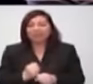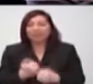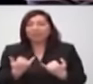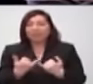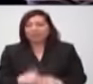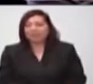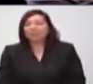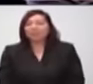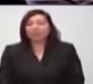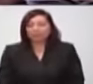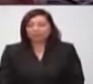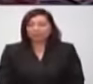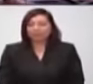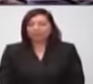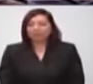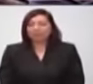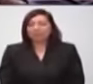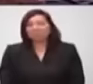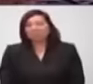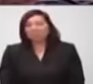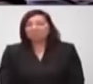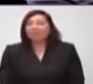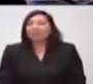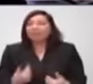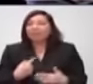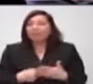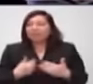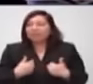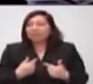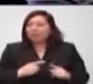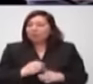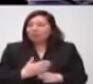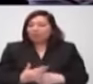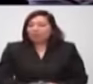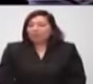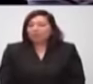Esto sí, esto indudablemente debe ser de alguna forma